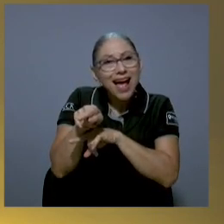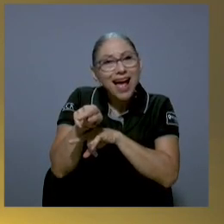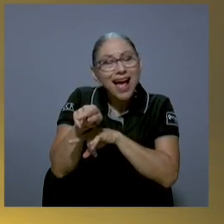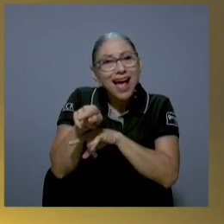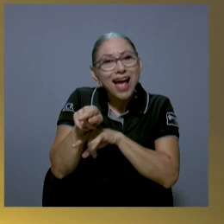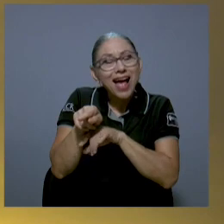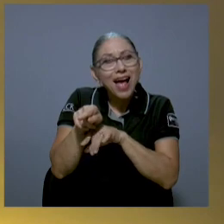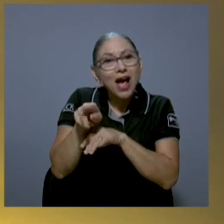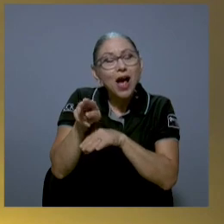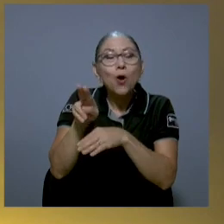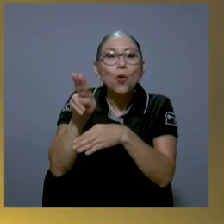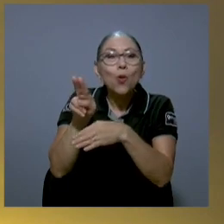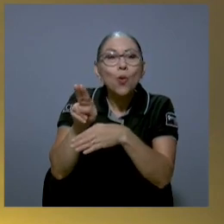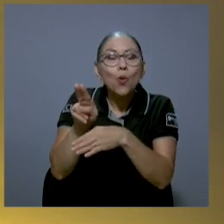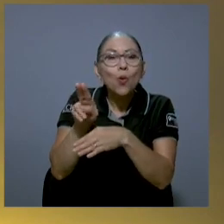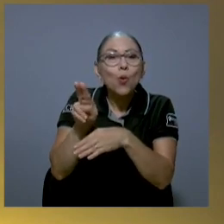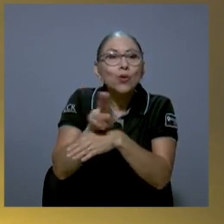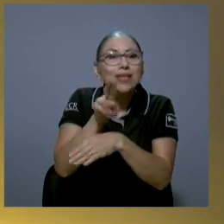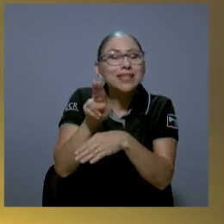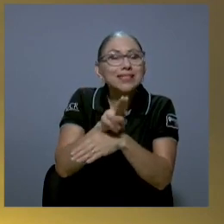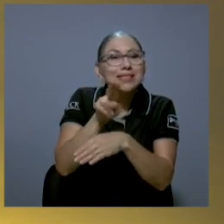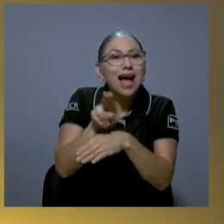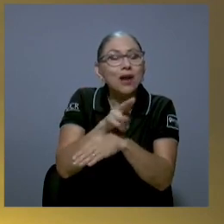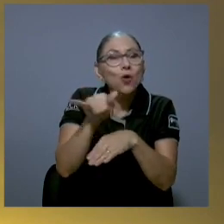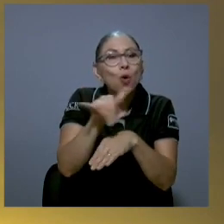no era